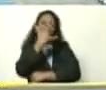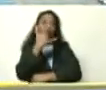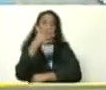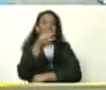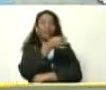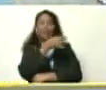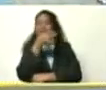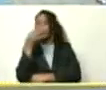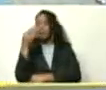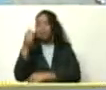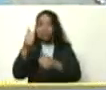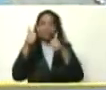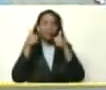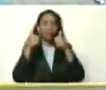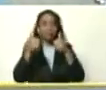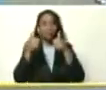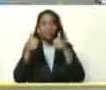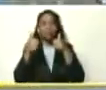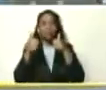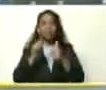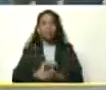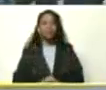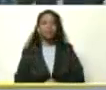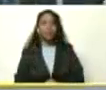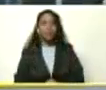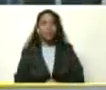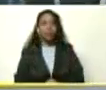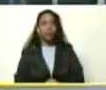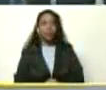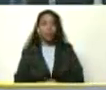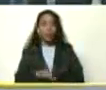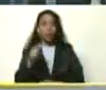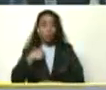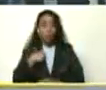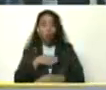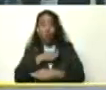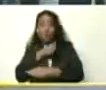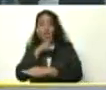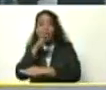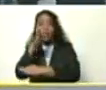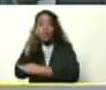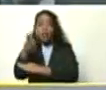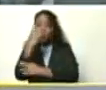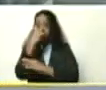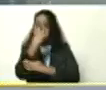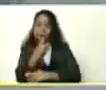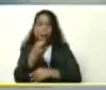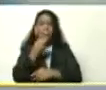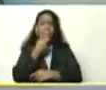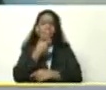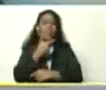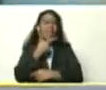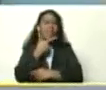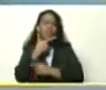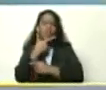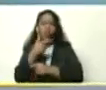exitosa gira. Allí estuvimos en el palacio, hermoso palacio